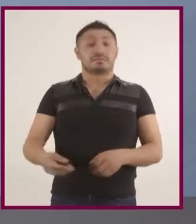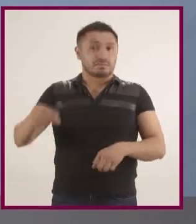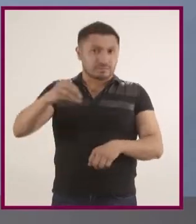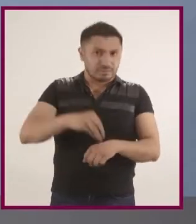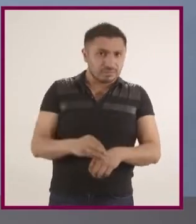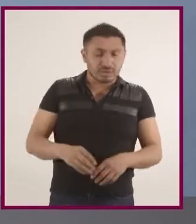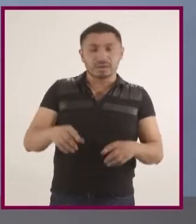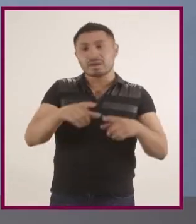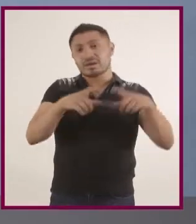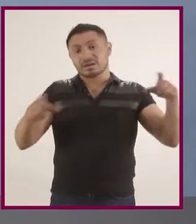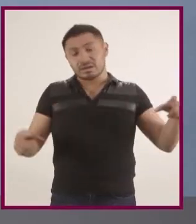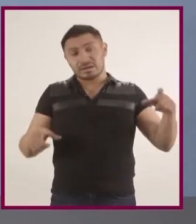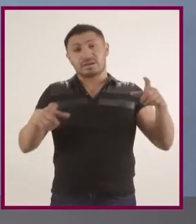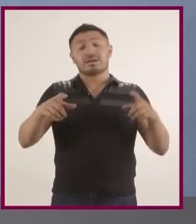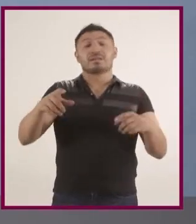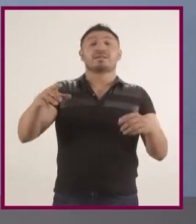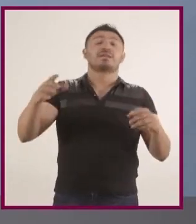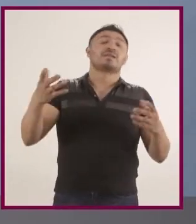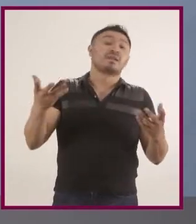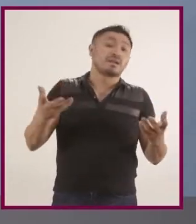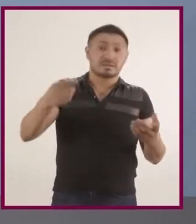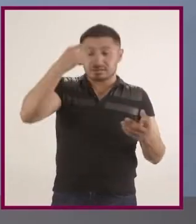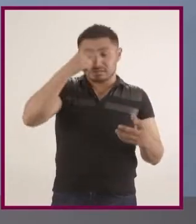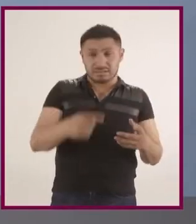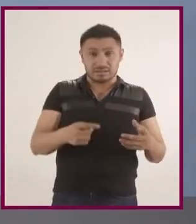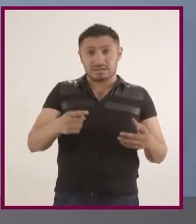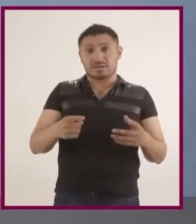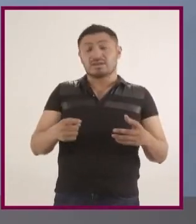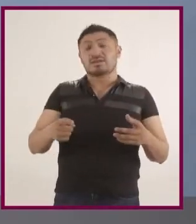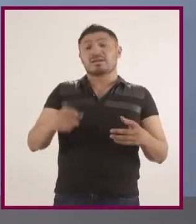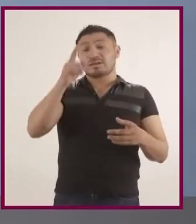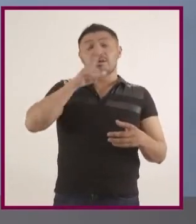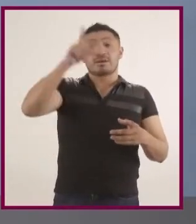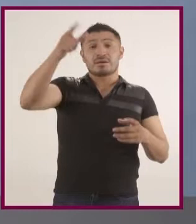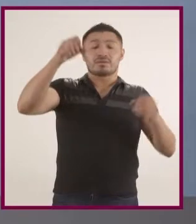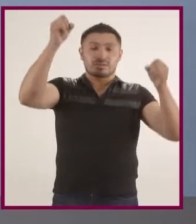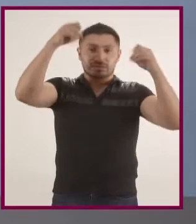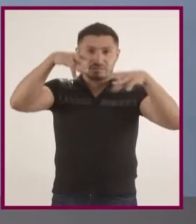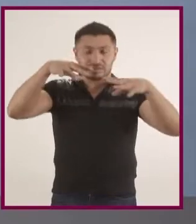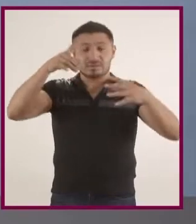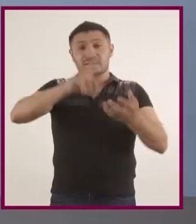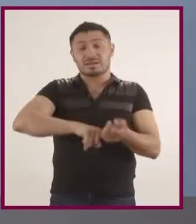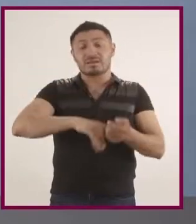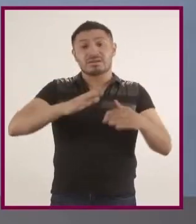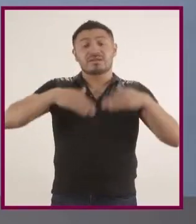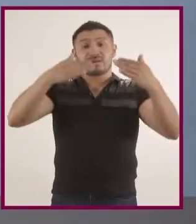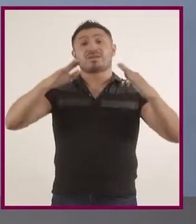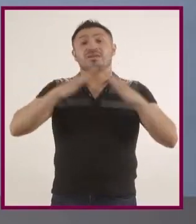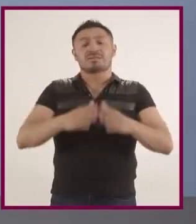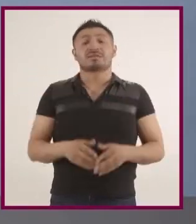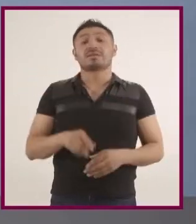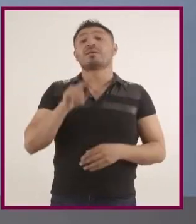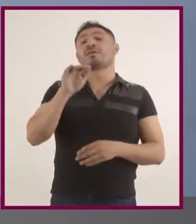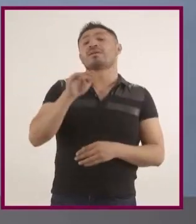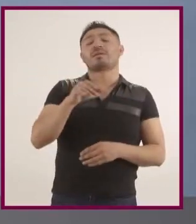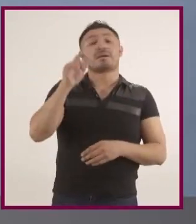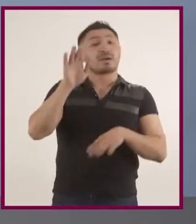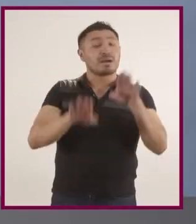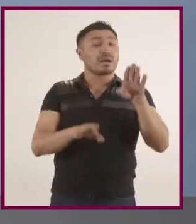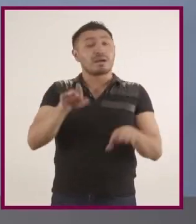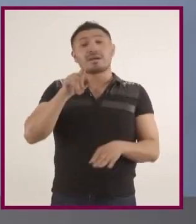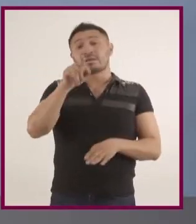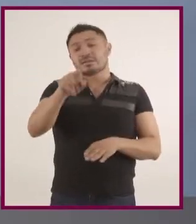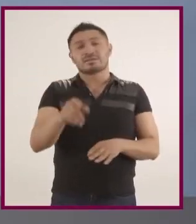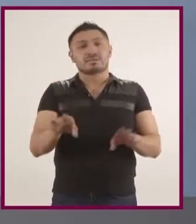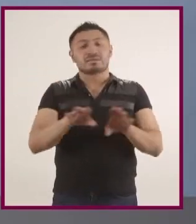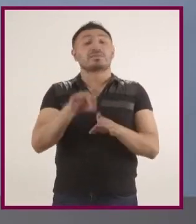instalar celdas fotovoltaicas caseras o no para la iluminación interior y exterior charani alguna vez Te llamaron la atención porque dejabas las